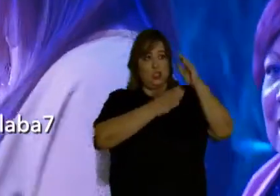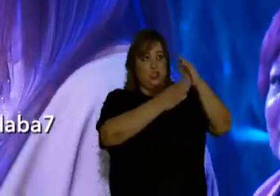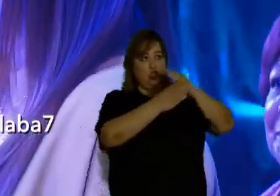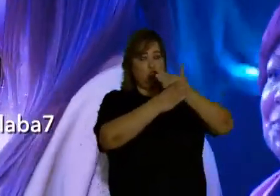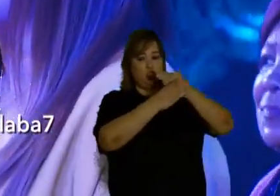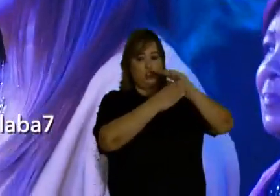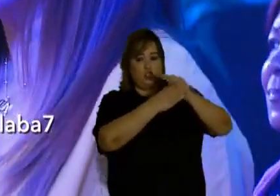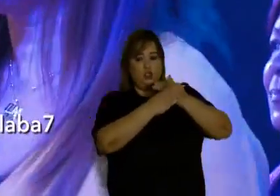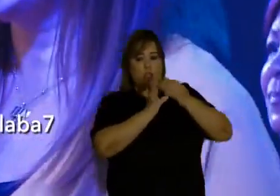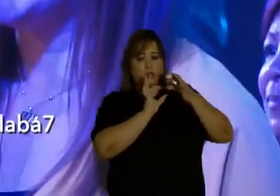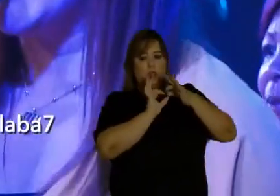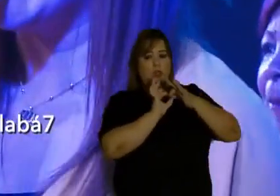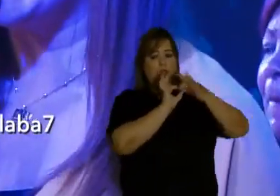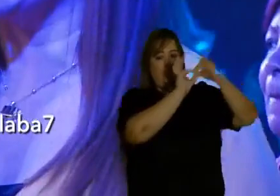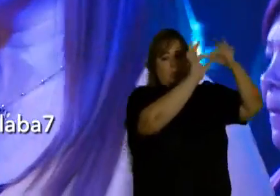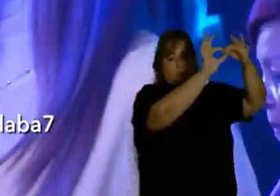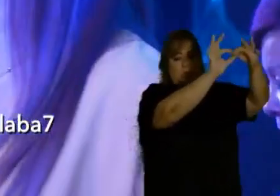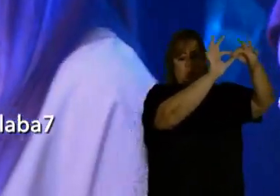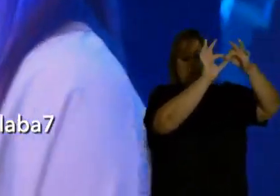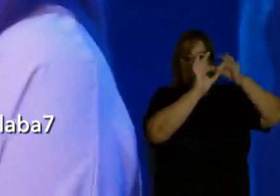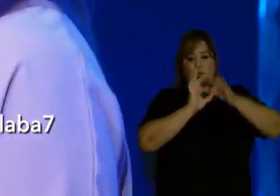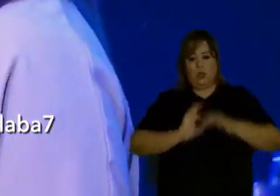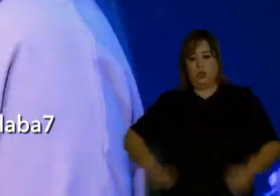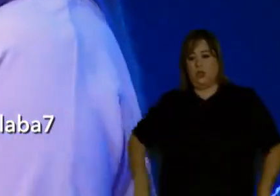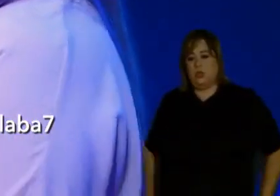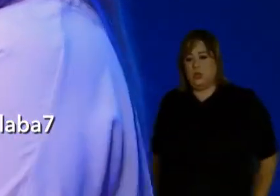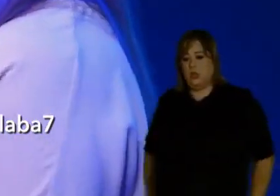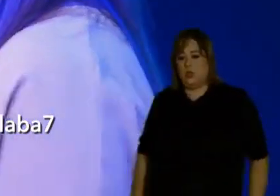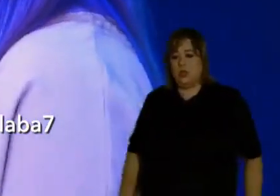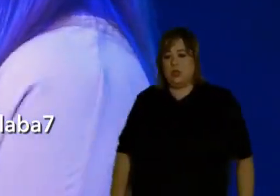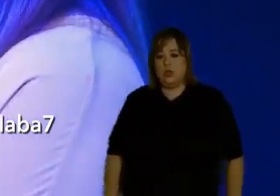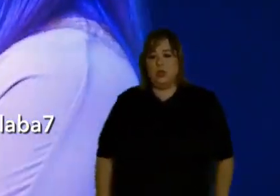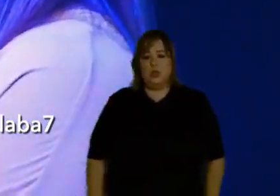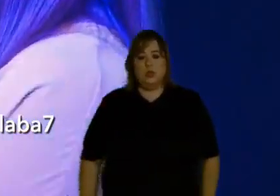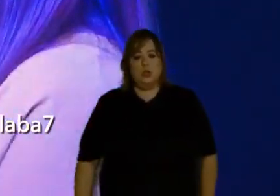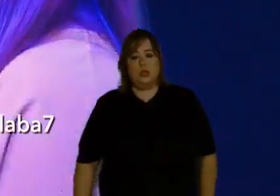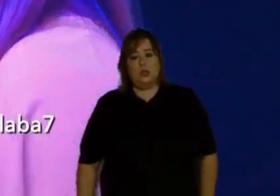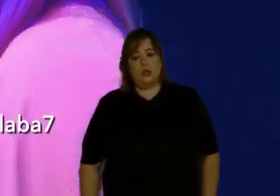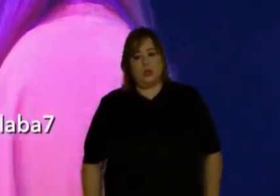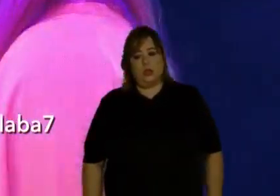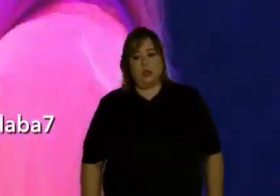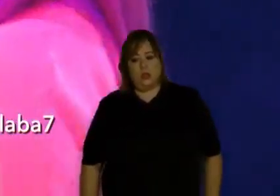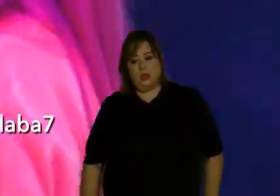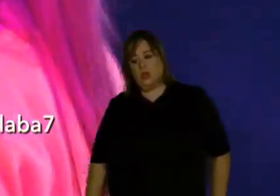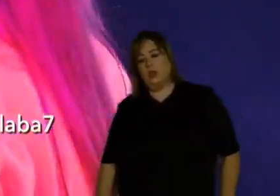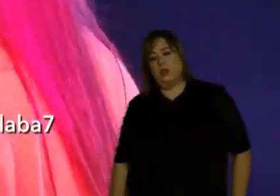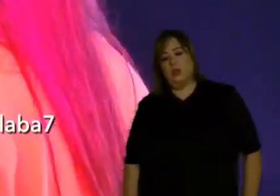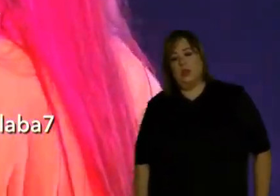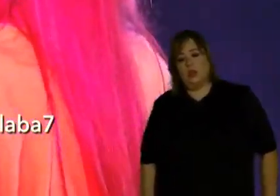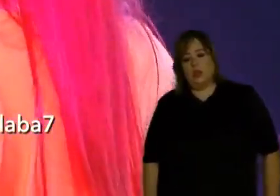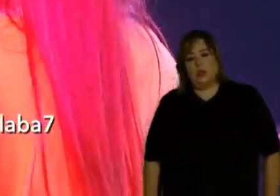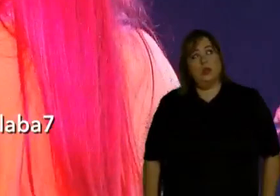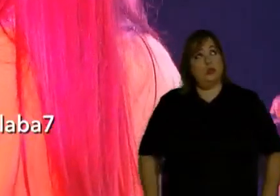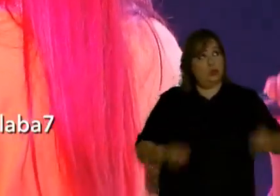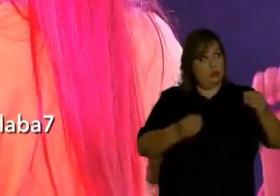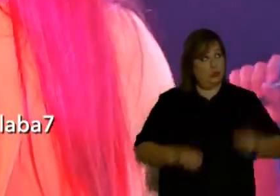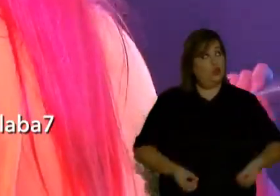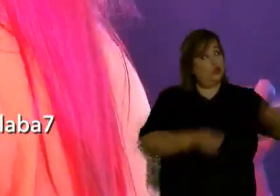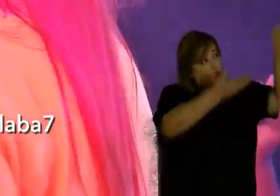Dile, tú me entregaste llaves, tú me entregaste llaves,